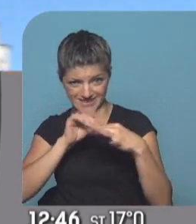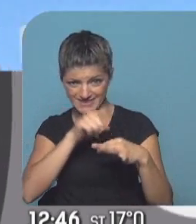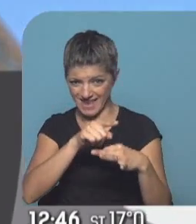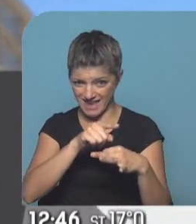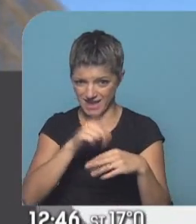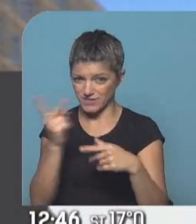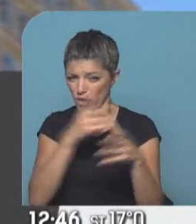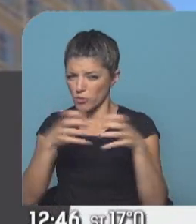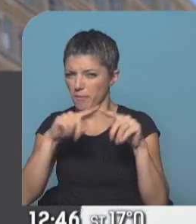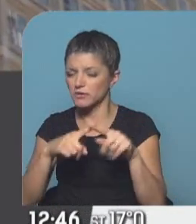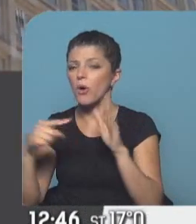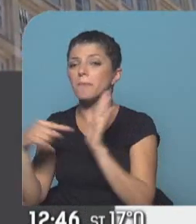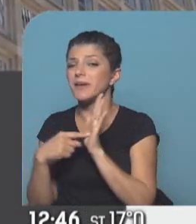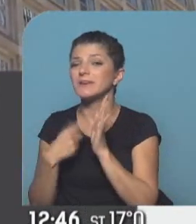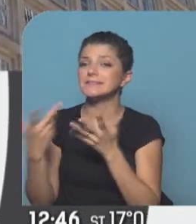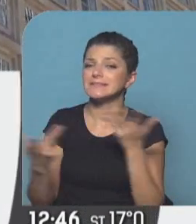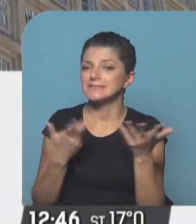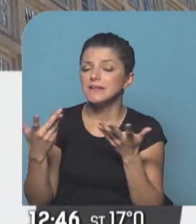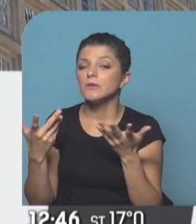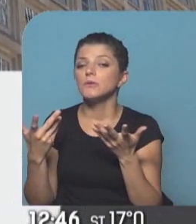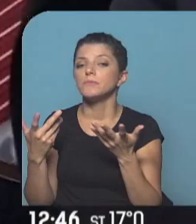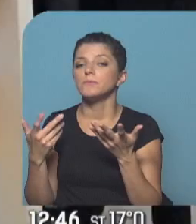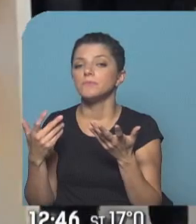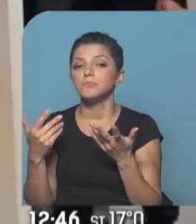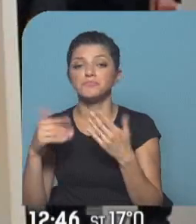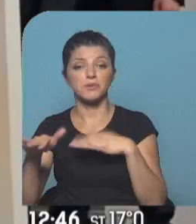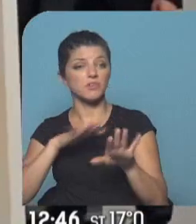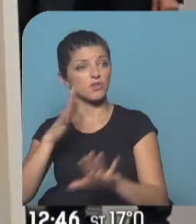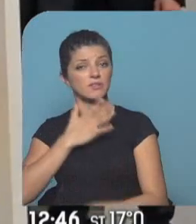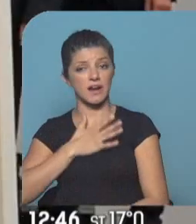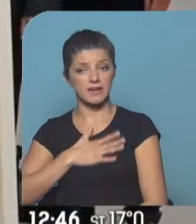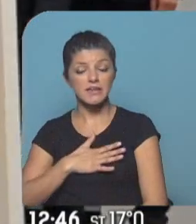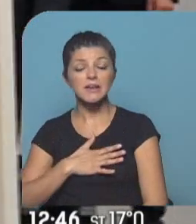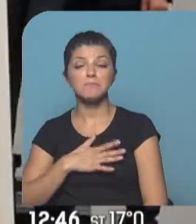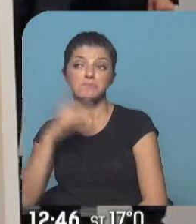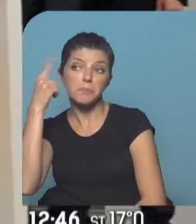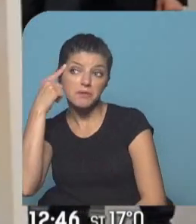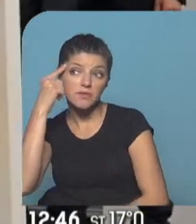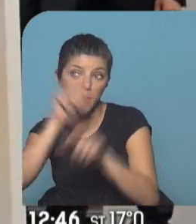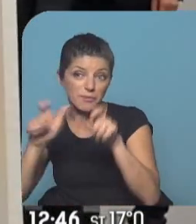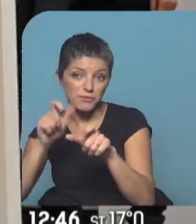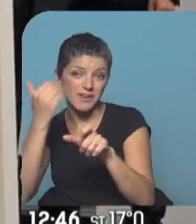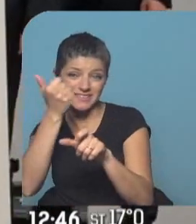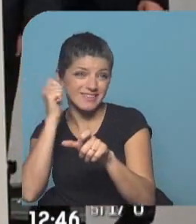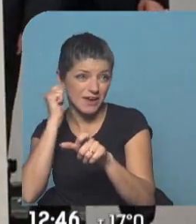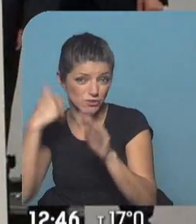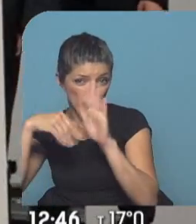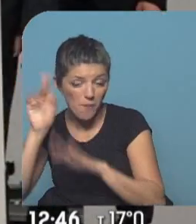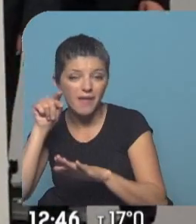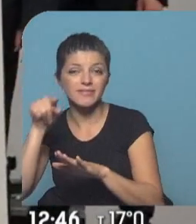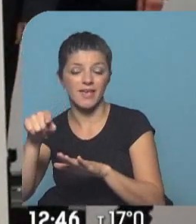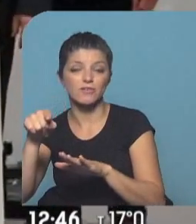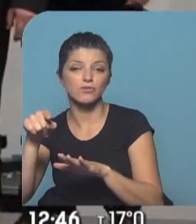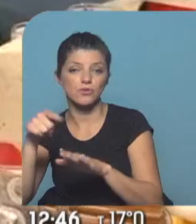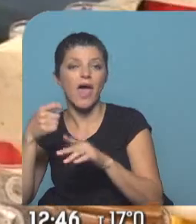embargo está muy debilitado ante un escenario muy tranquilo, donde se espera que esos votantes de tercera edad se traduzcan en